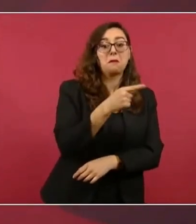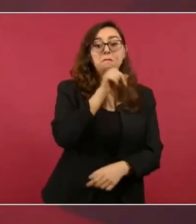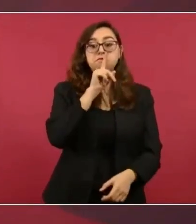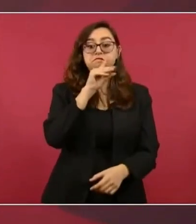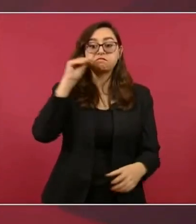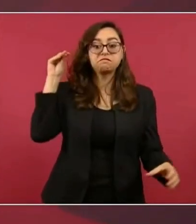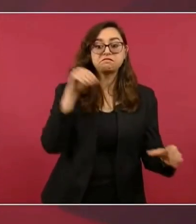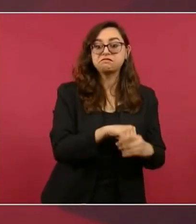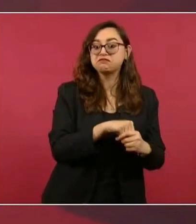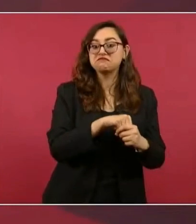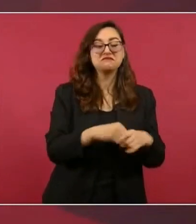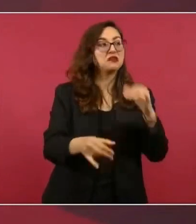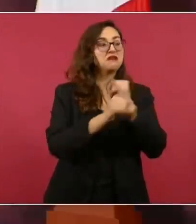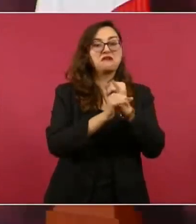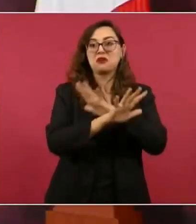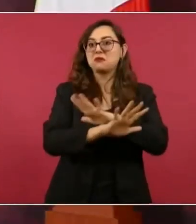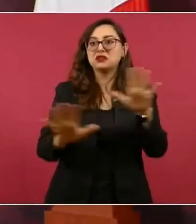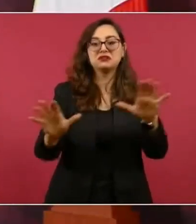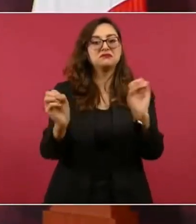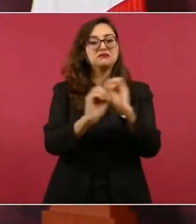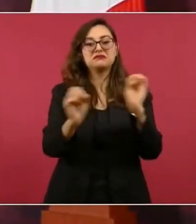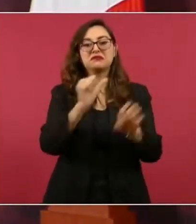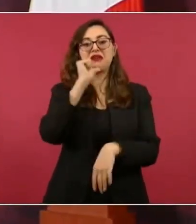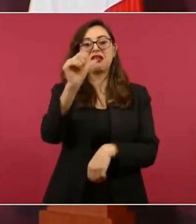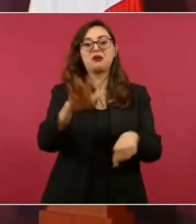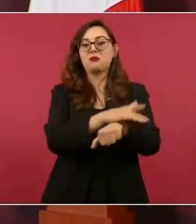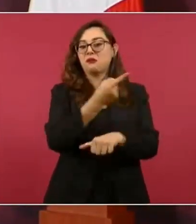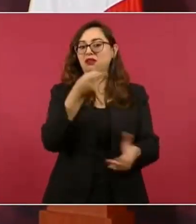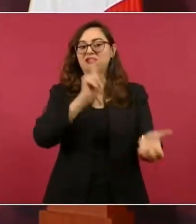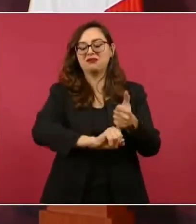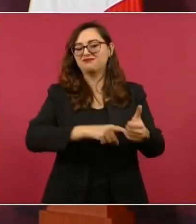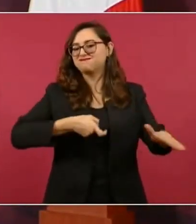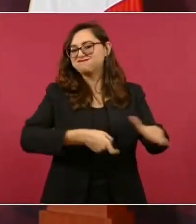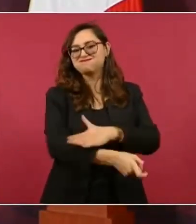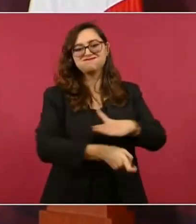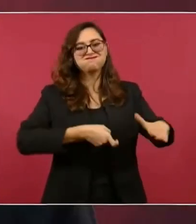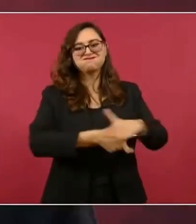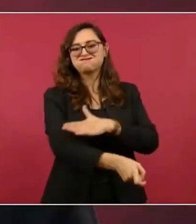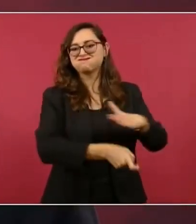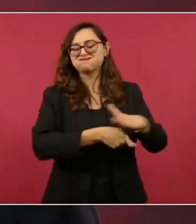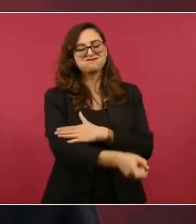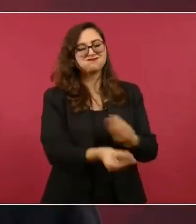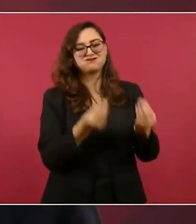Sigue habiendo mucho dinero de por medio, mucho, mucho, mucho dinero.